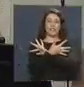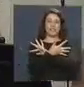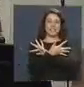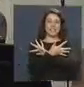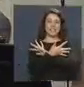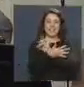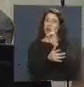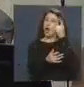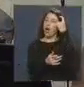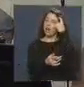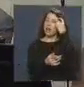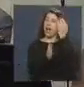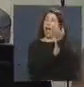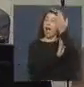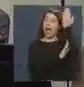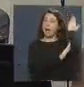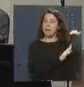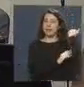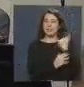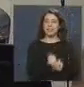quede en el pasado.